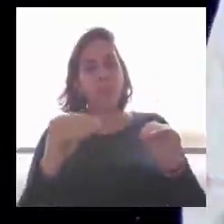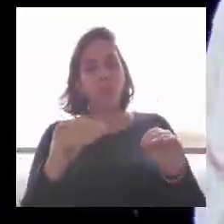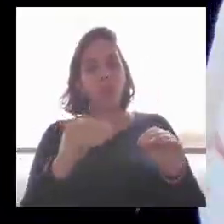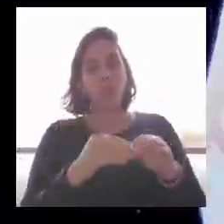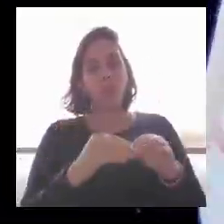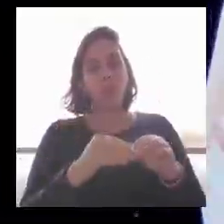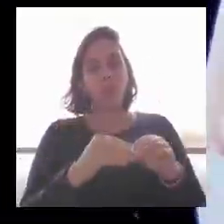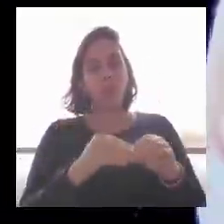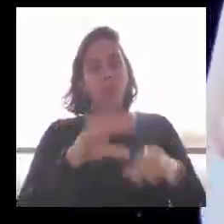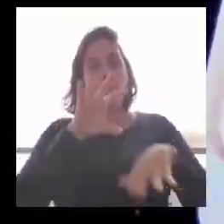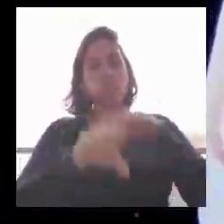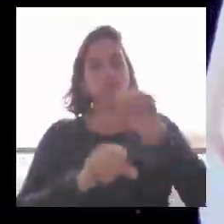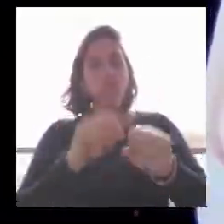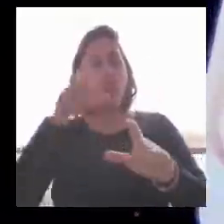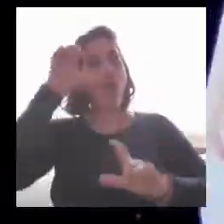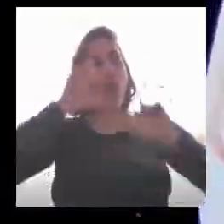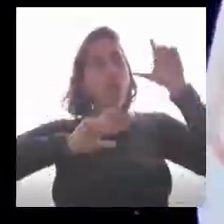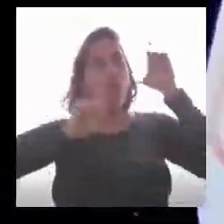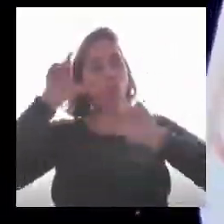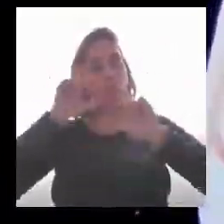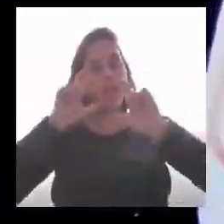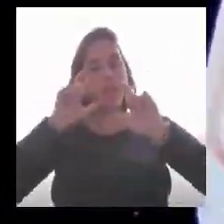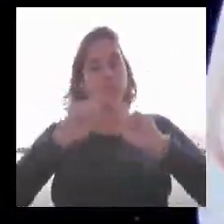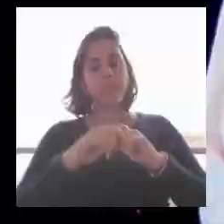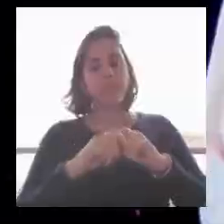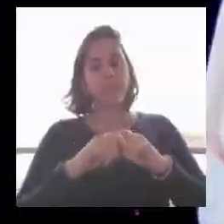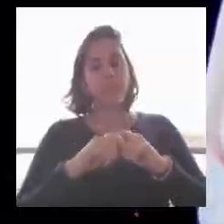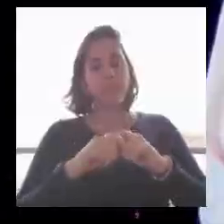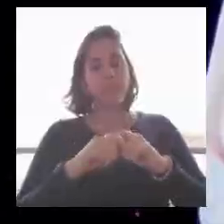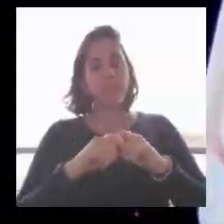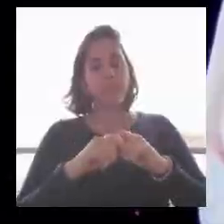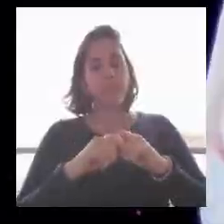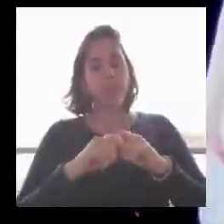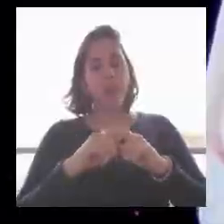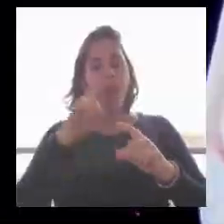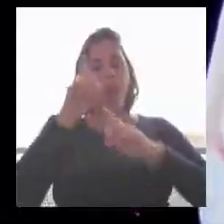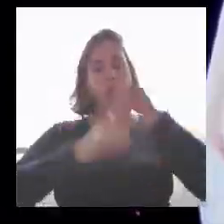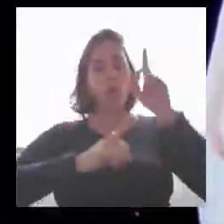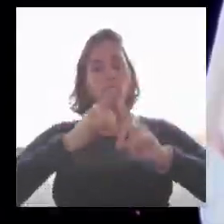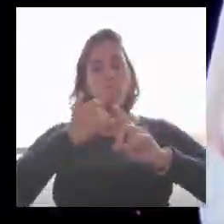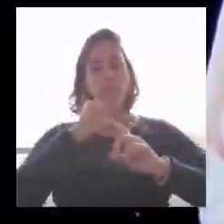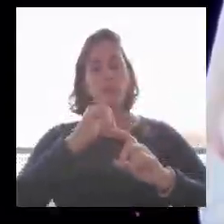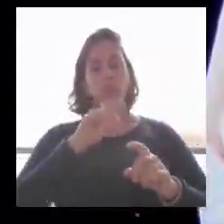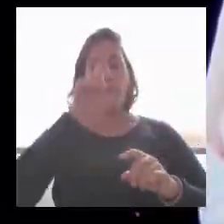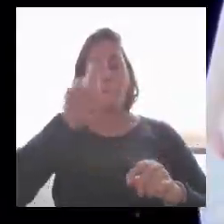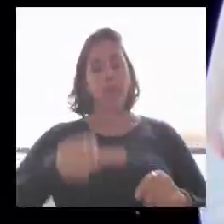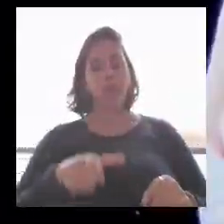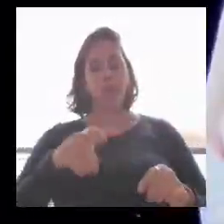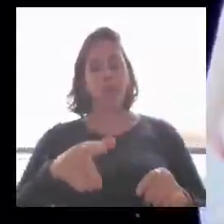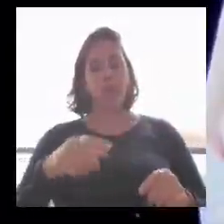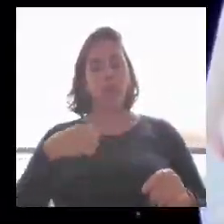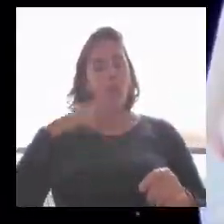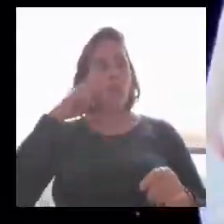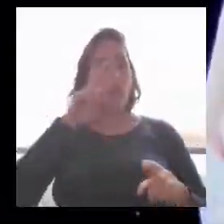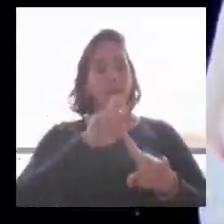de la gestualidad y incluso algunos, como debe estar una persona en este momento, que no la veo acá, pero debe